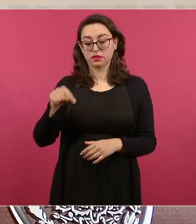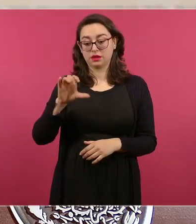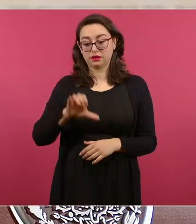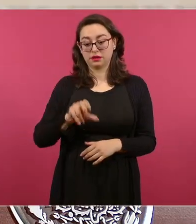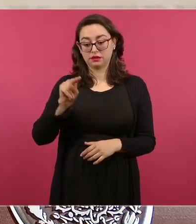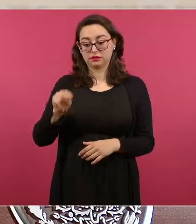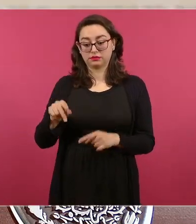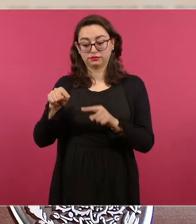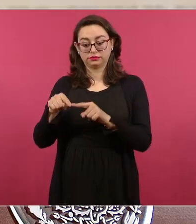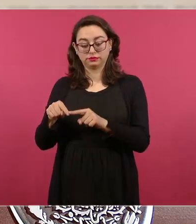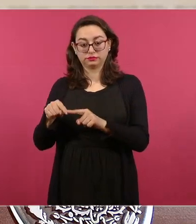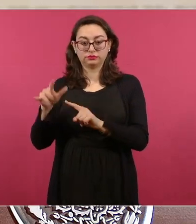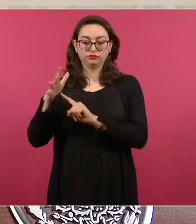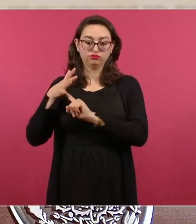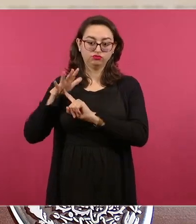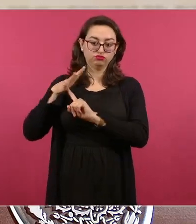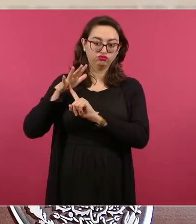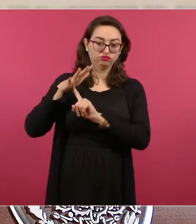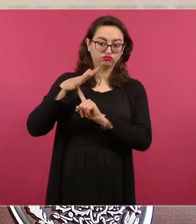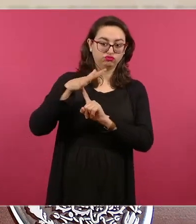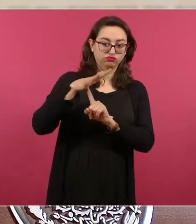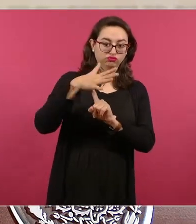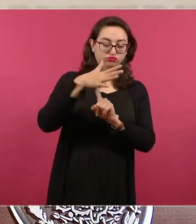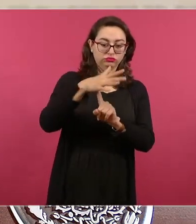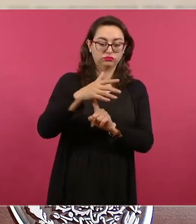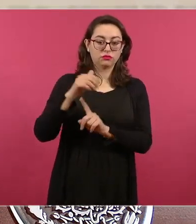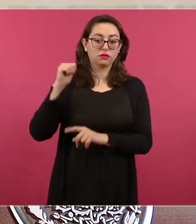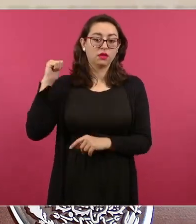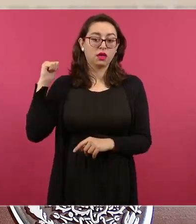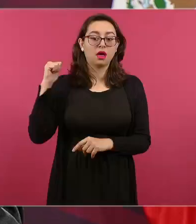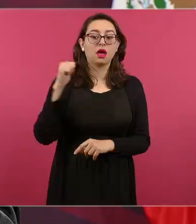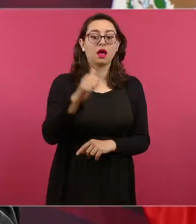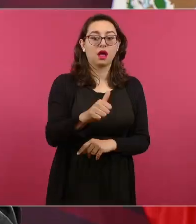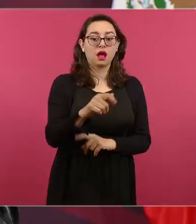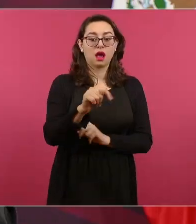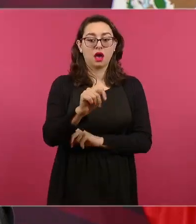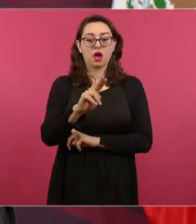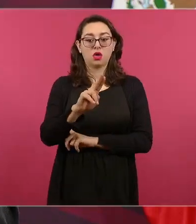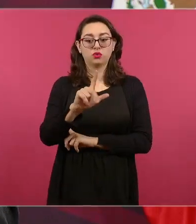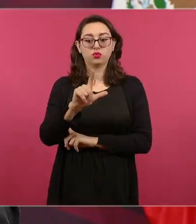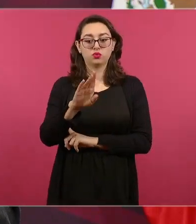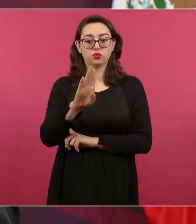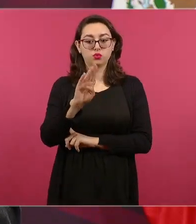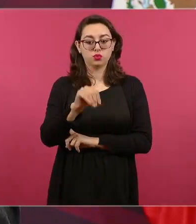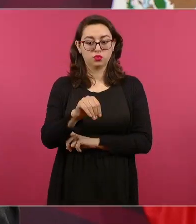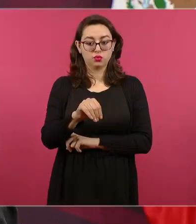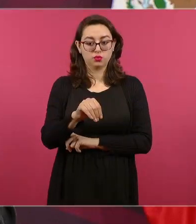sino vamos a sobrevolar en helicóptero para llegar a Tulum,